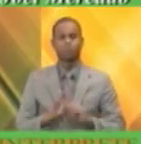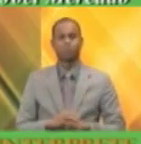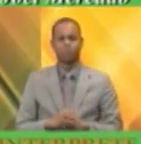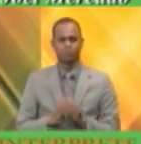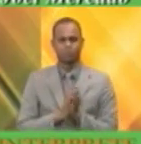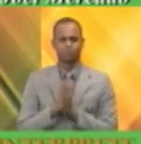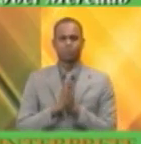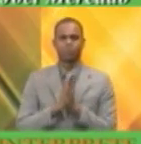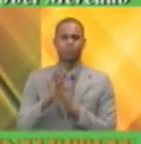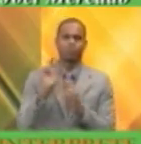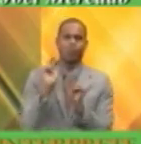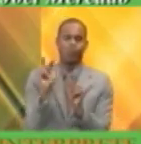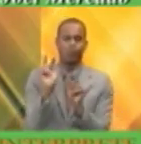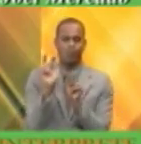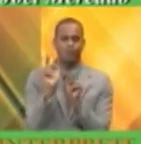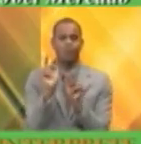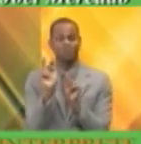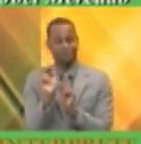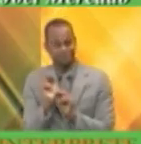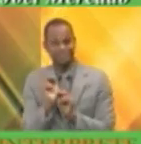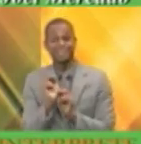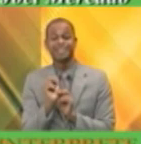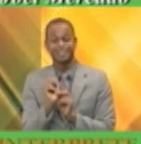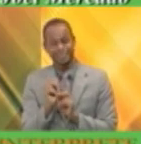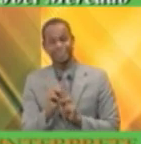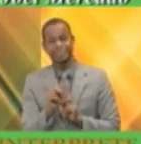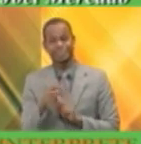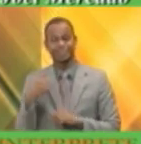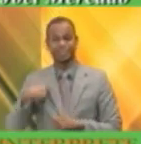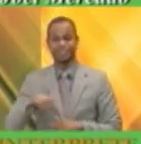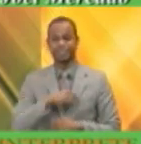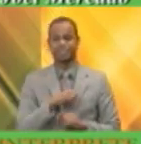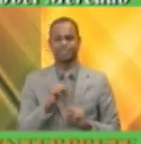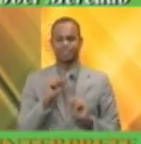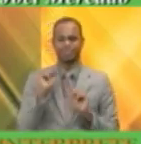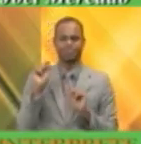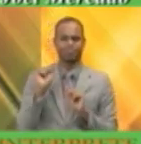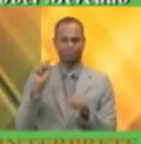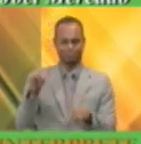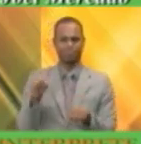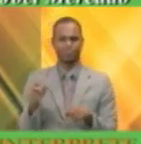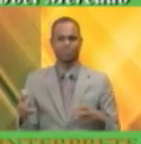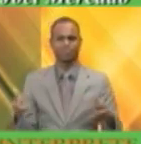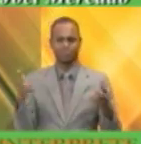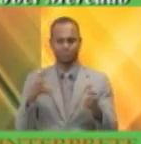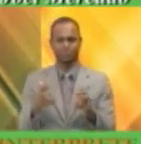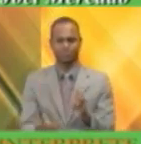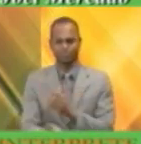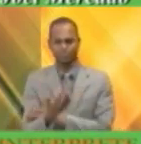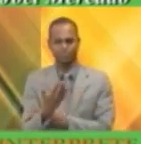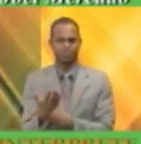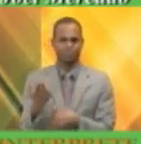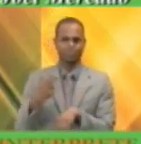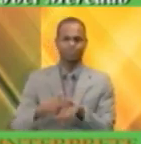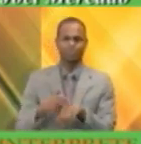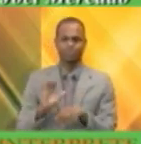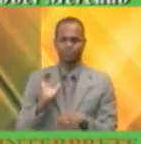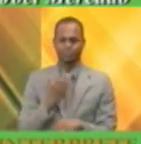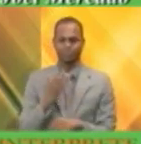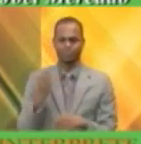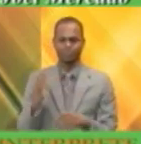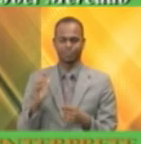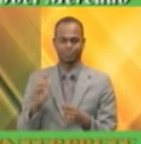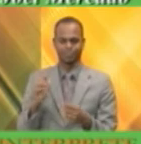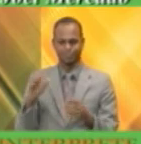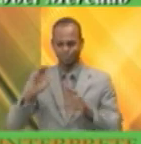Estamos esperanzados en eso. Ojalá que... Nosotros vamos, cuando no va bien, voy yo, vamos a la pista por la mañana o en la tarde a ver a nuestros muchachos.